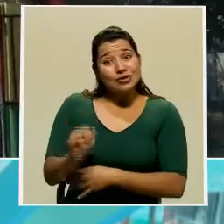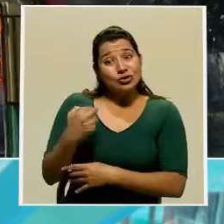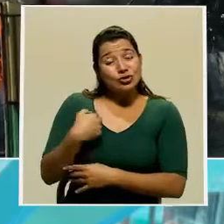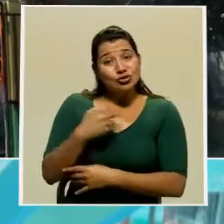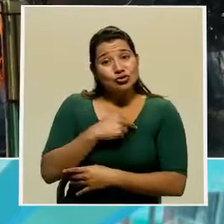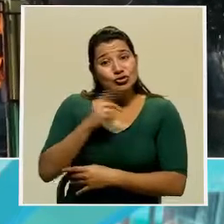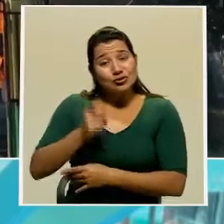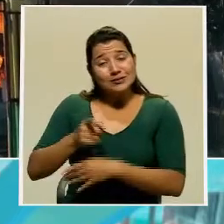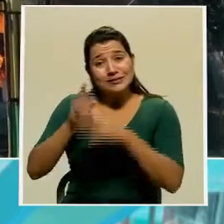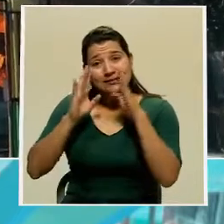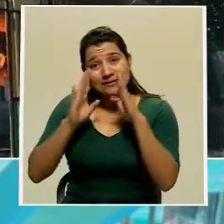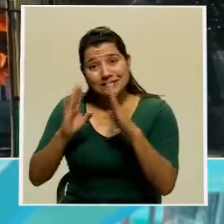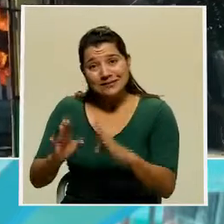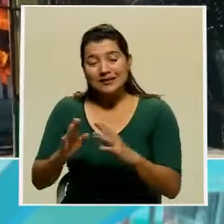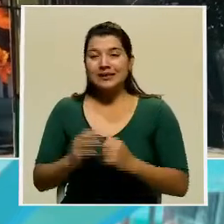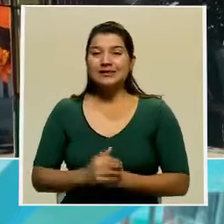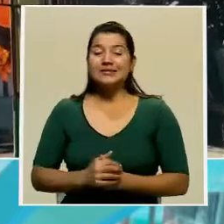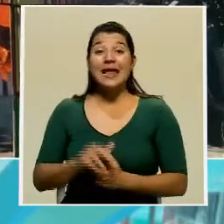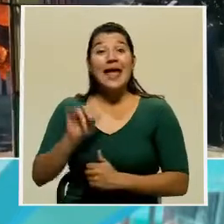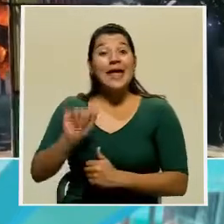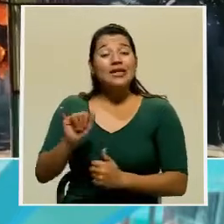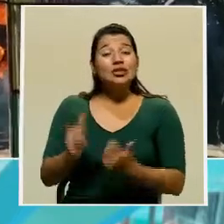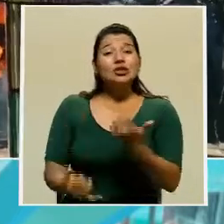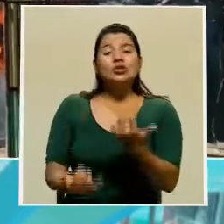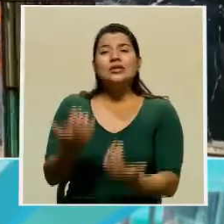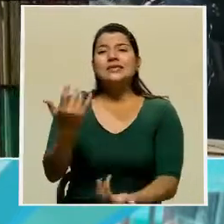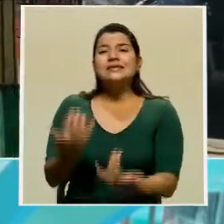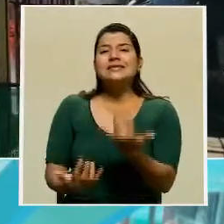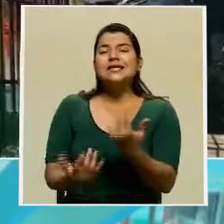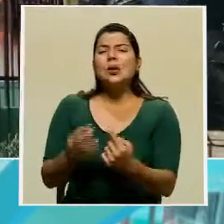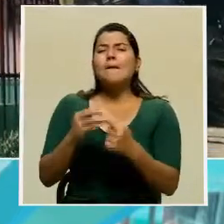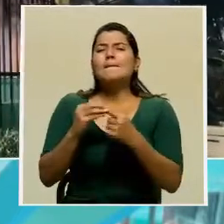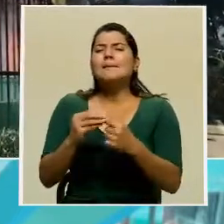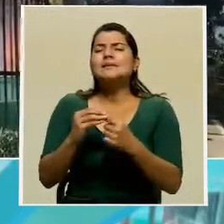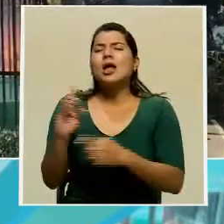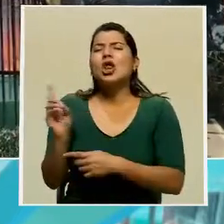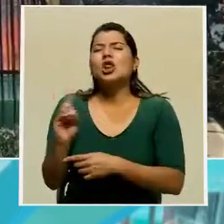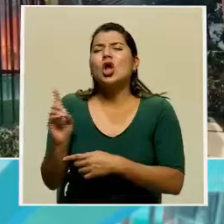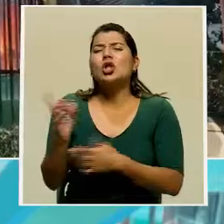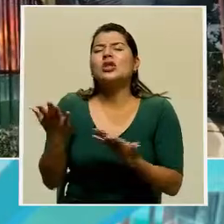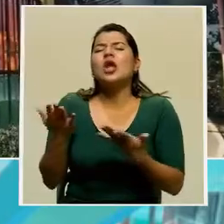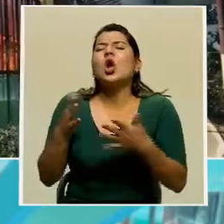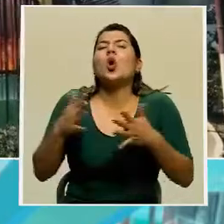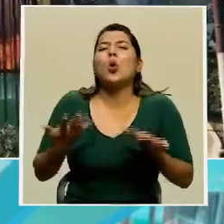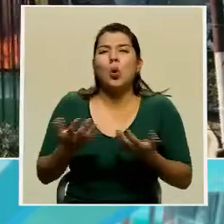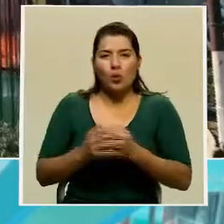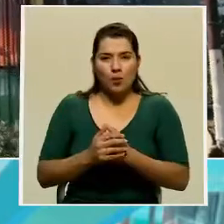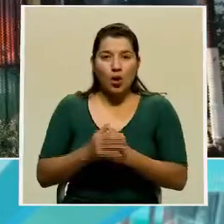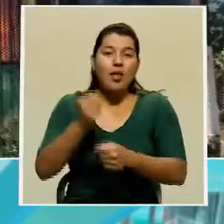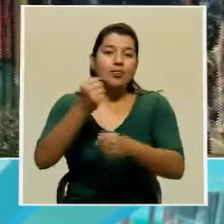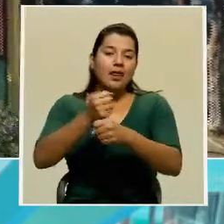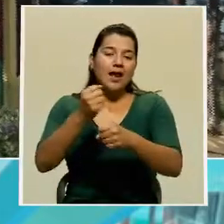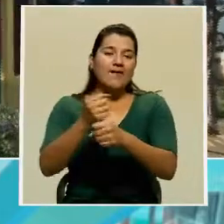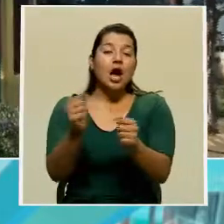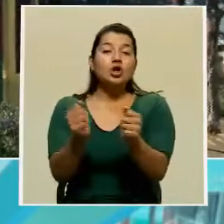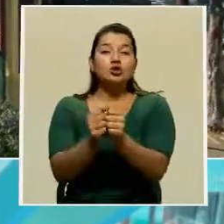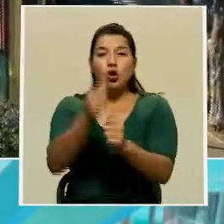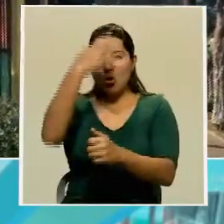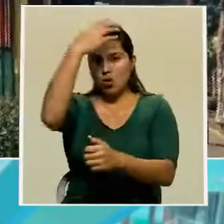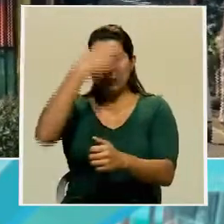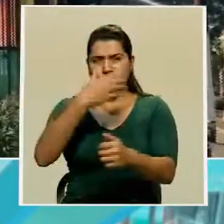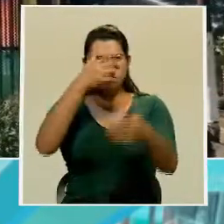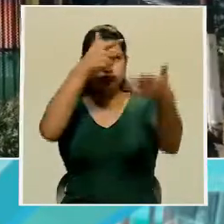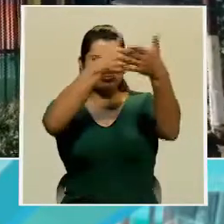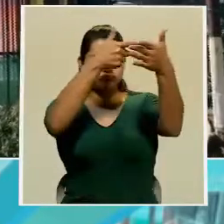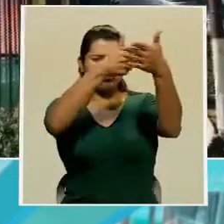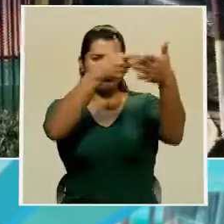atención. Estos incendios se dan principalmente, bueno, trabajos en soldadura, como usted lo estaba diciendo muy bien. Si